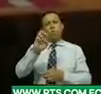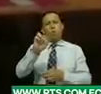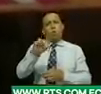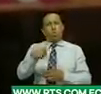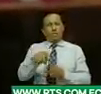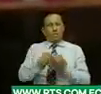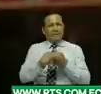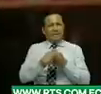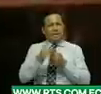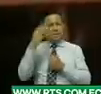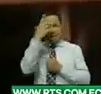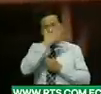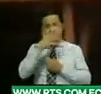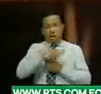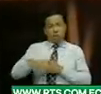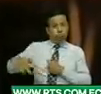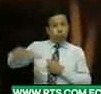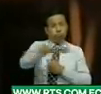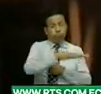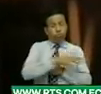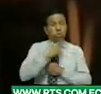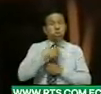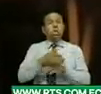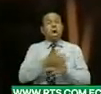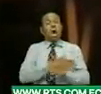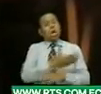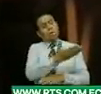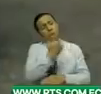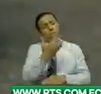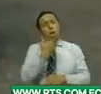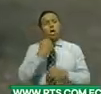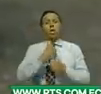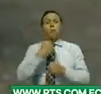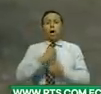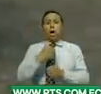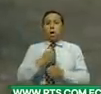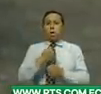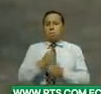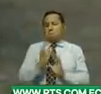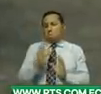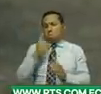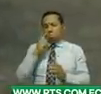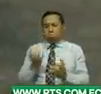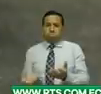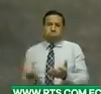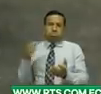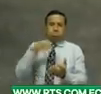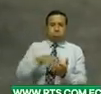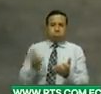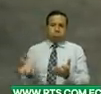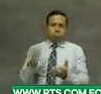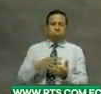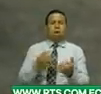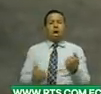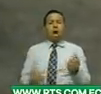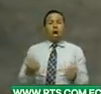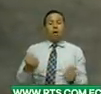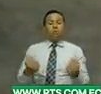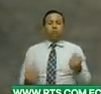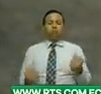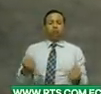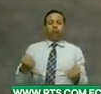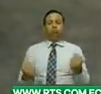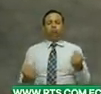del sobreviviente, fueron contratados para transportar material pétreo. Nunca se imaginaron que les tenían una emboscada. Lejos del centro poblado,